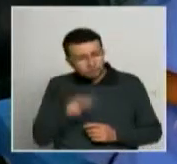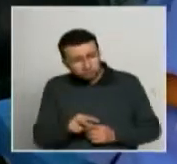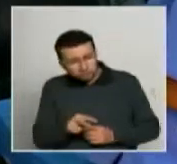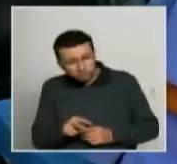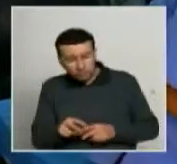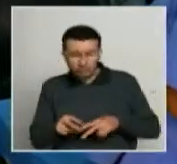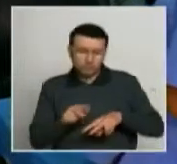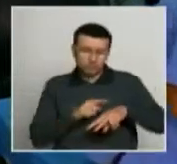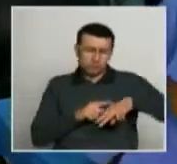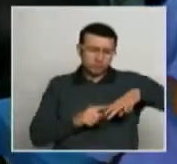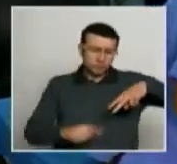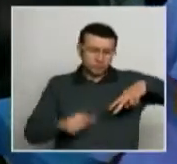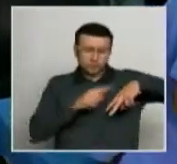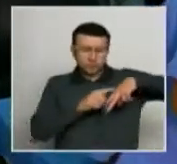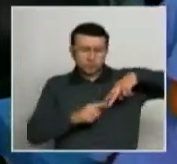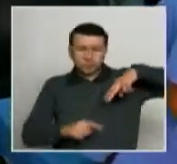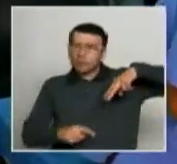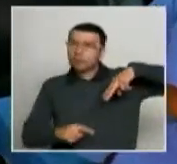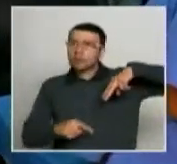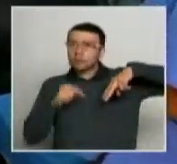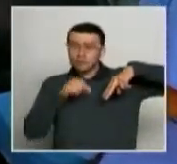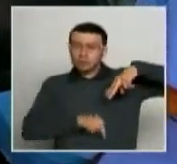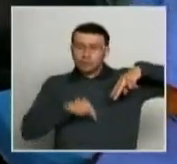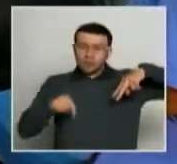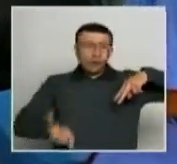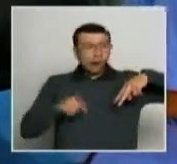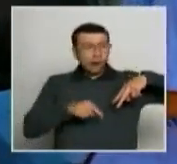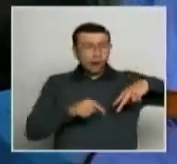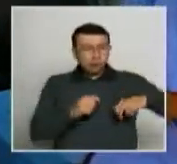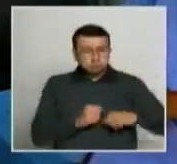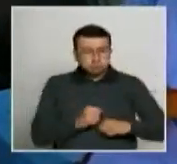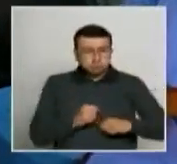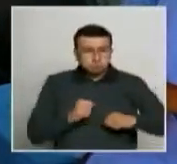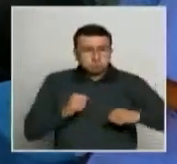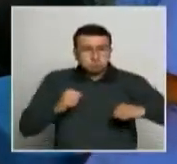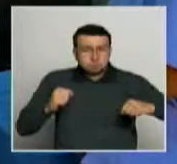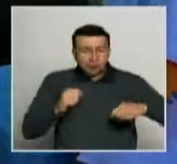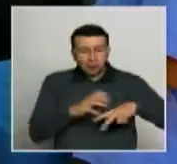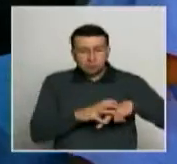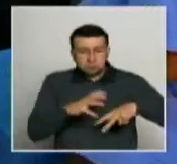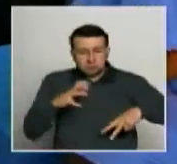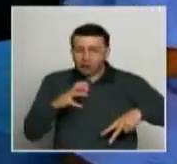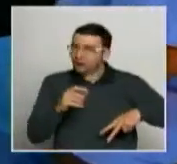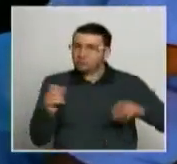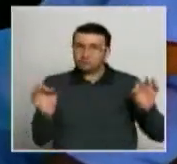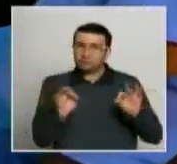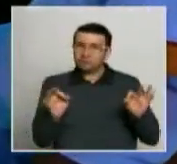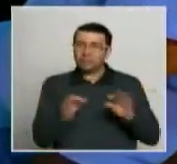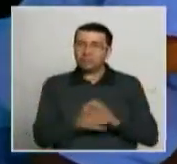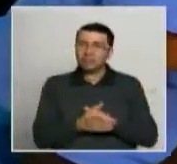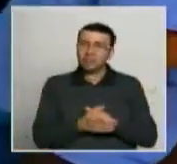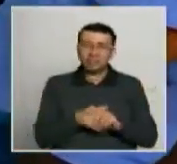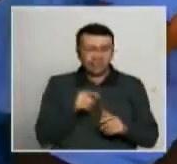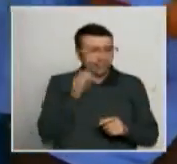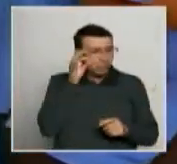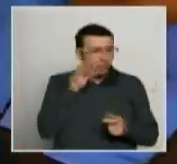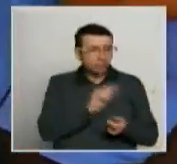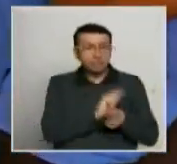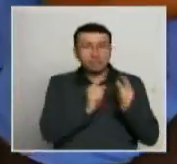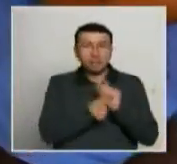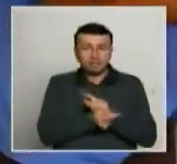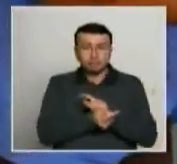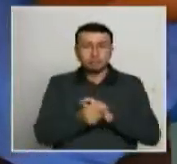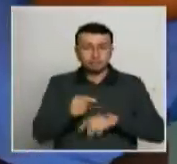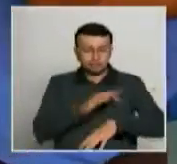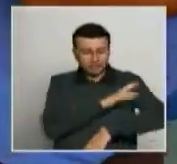las piernas de ella, pues no están hinchadas, no tienen cambios tróficos en la